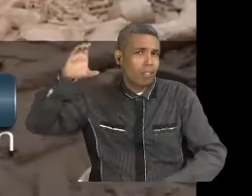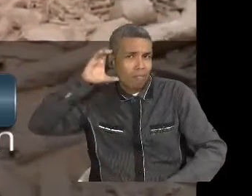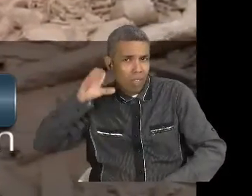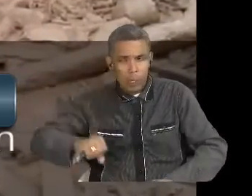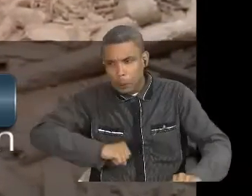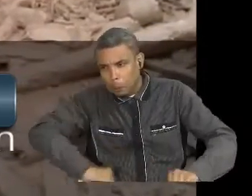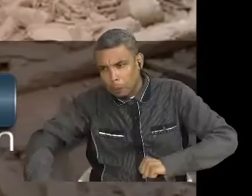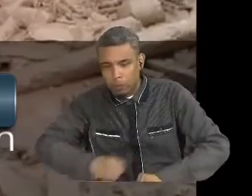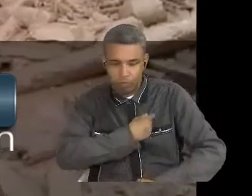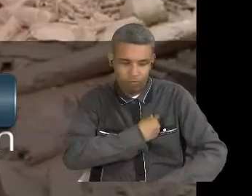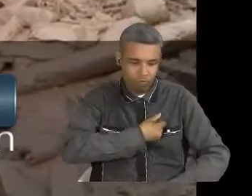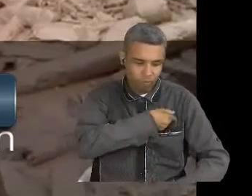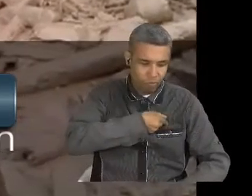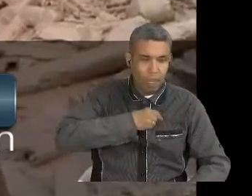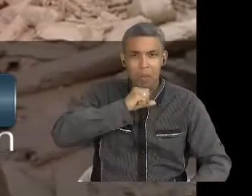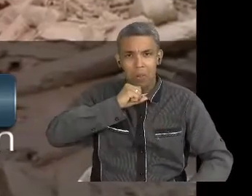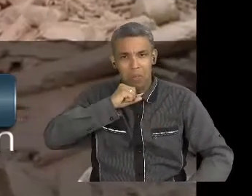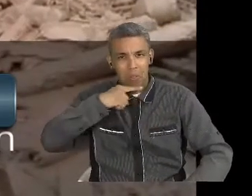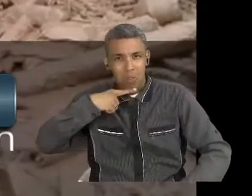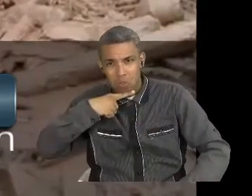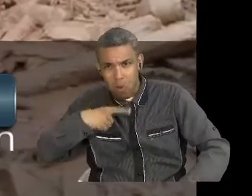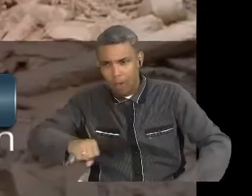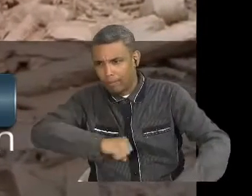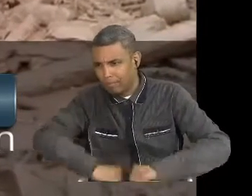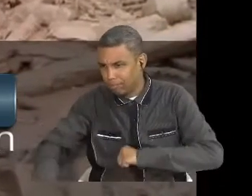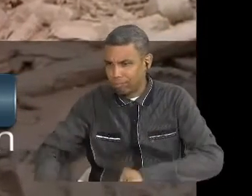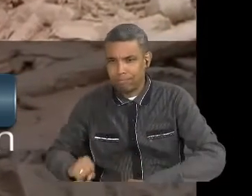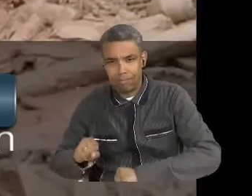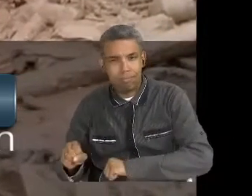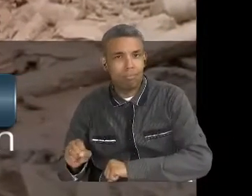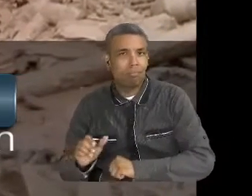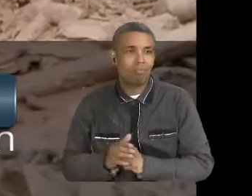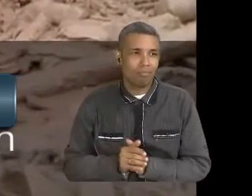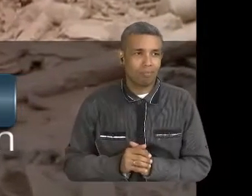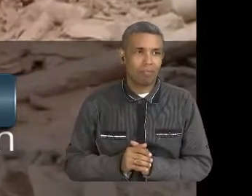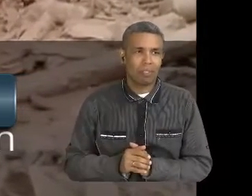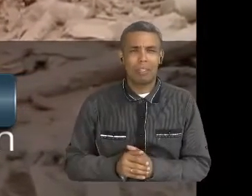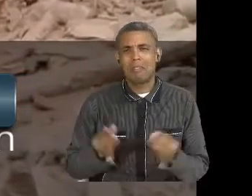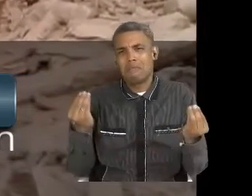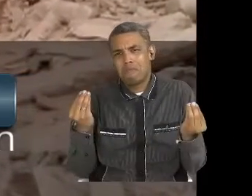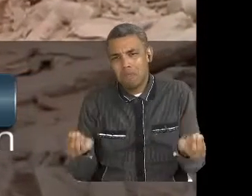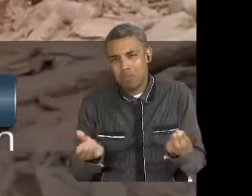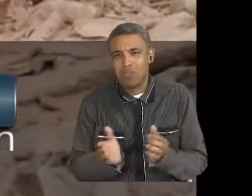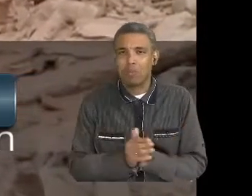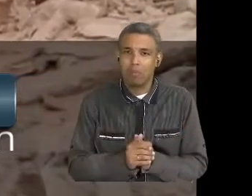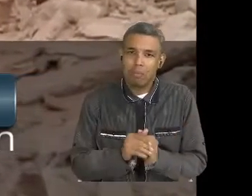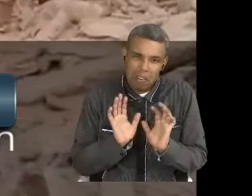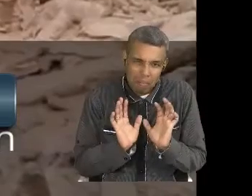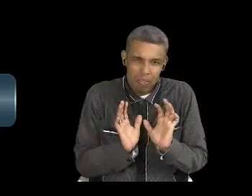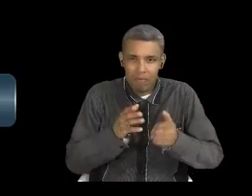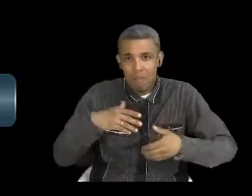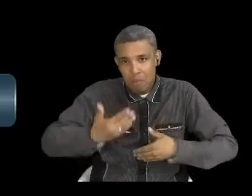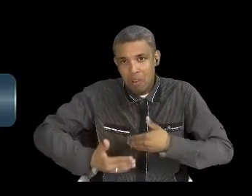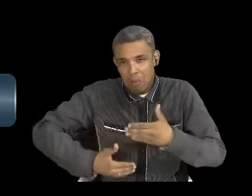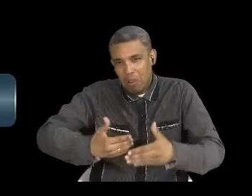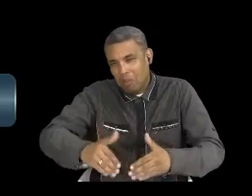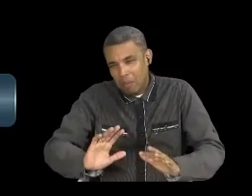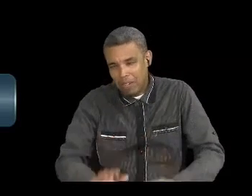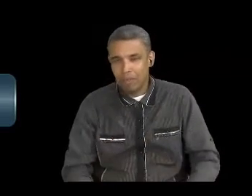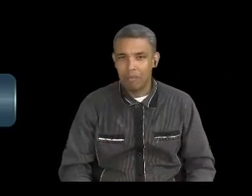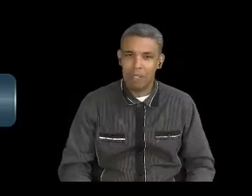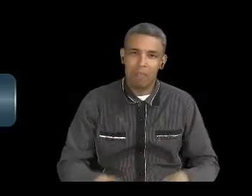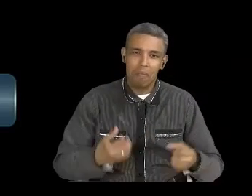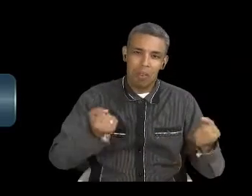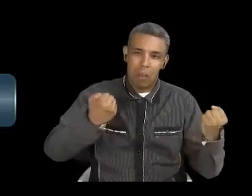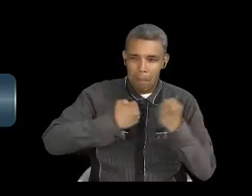Roja. Masivamente las comunidades han llegado y nos han apoyado, lentamente, pero vamos. Es importante, y quiero